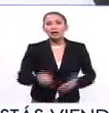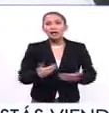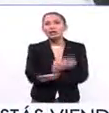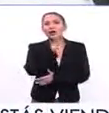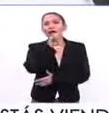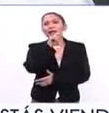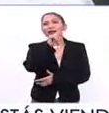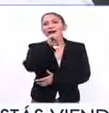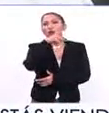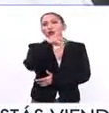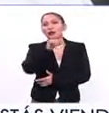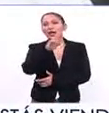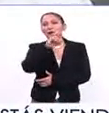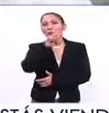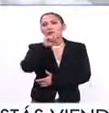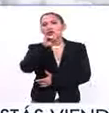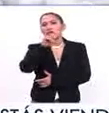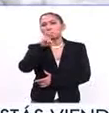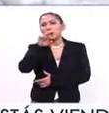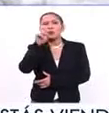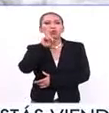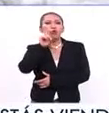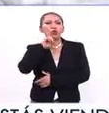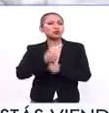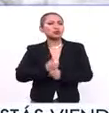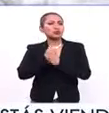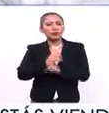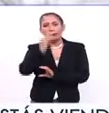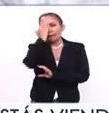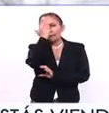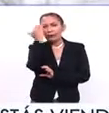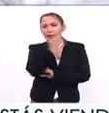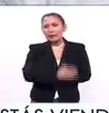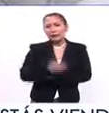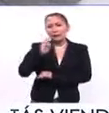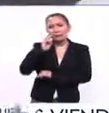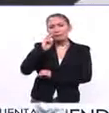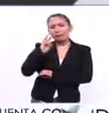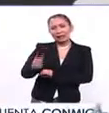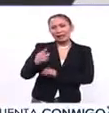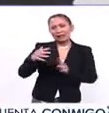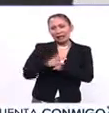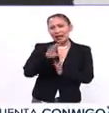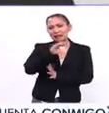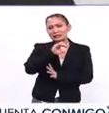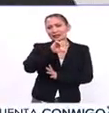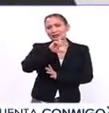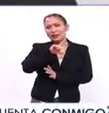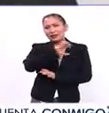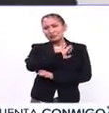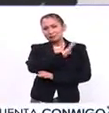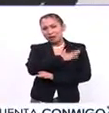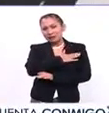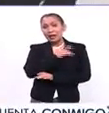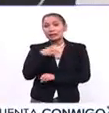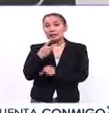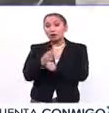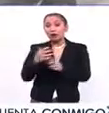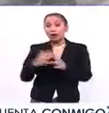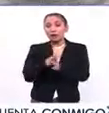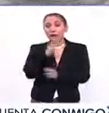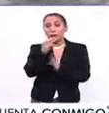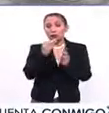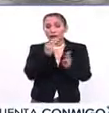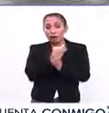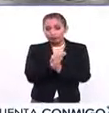en Cataluña, Remedios Varo es una mujer que sufrió todos los horrores que acompañaron la Guerra Civil Española y la Segunda Guerra